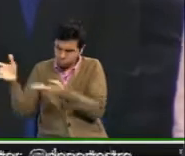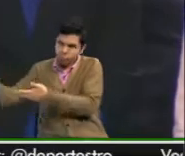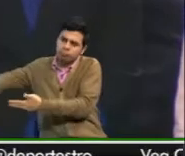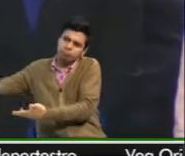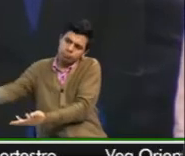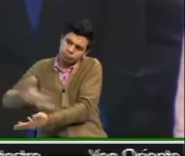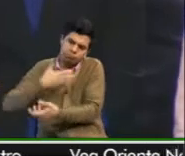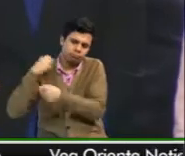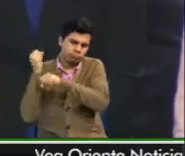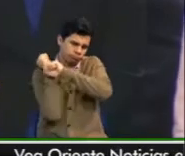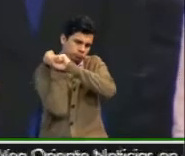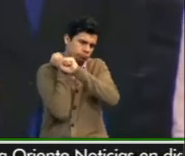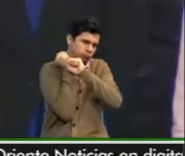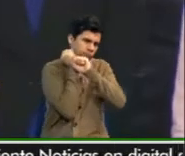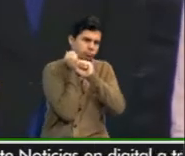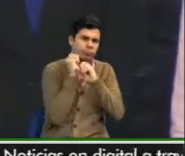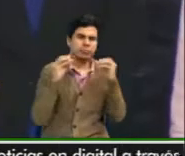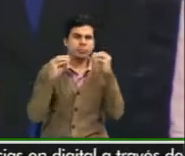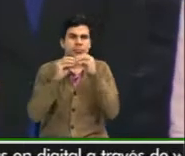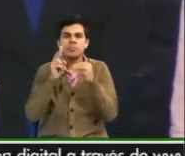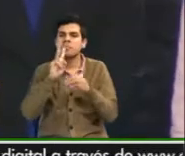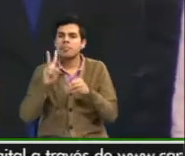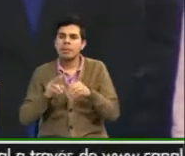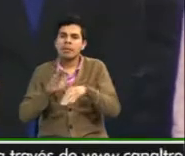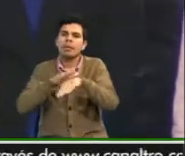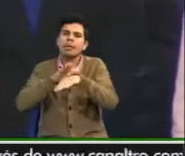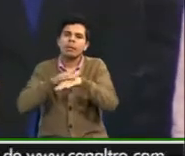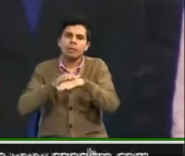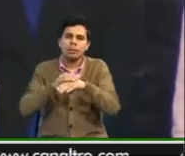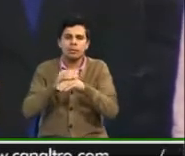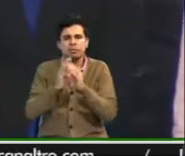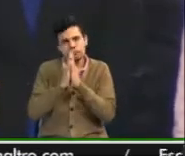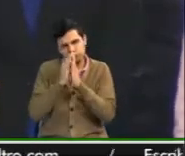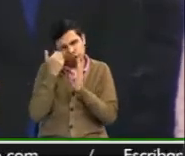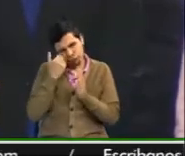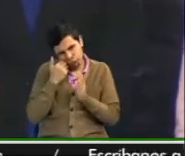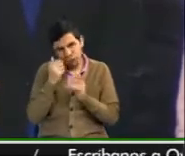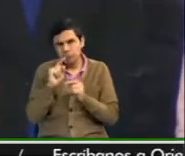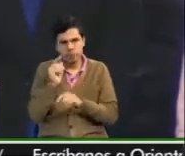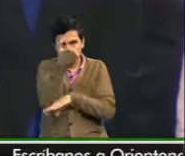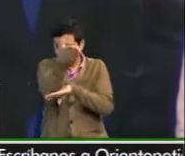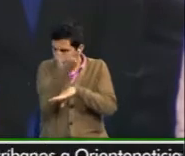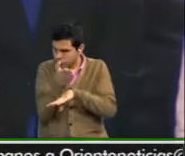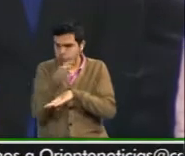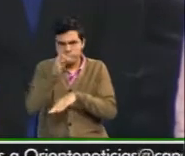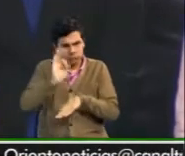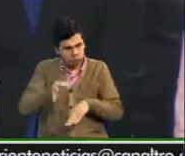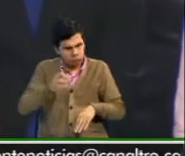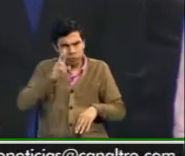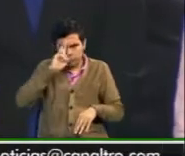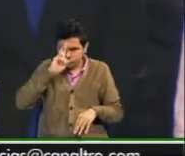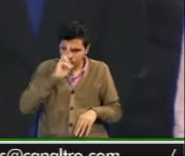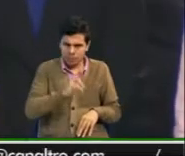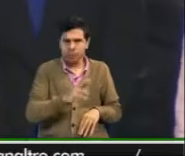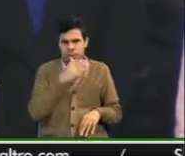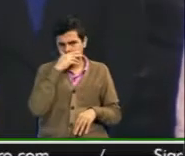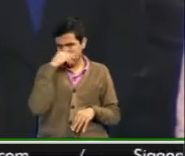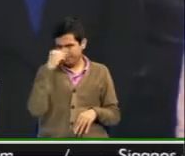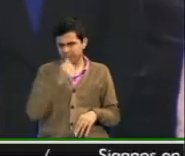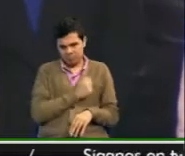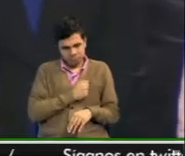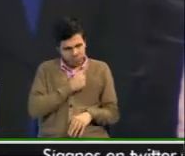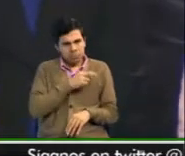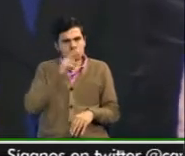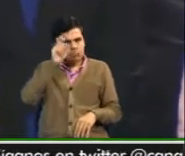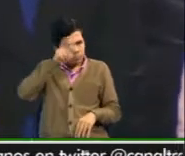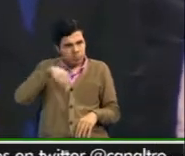insistimos no le pedimos le exigimos y vamos a exhibir siempre respeto respeto